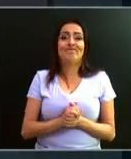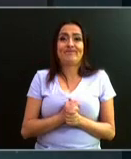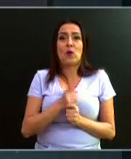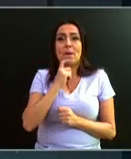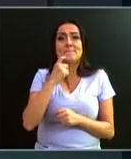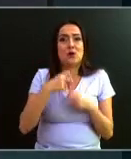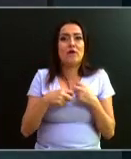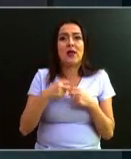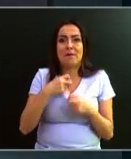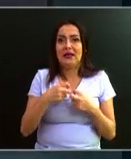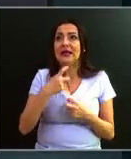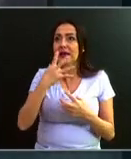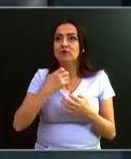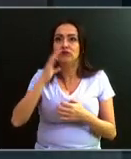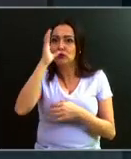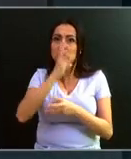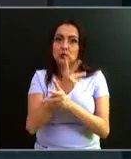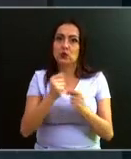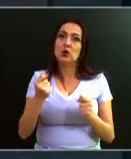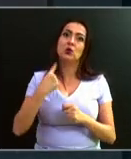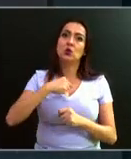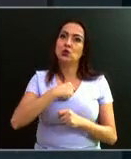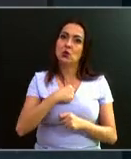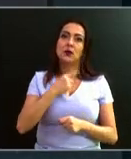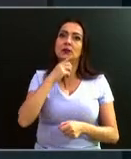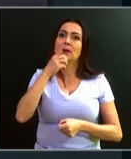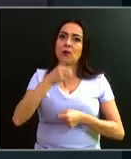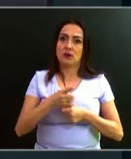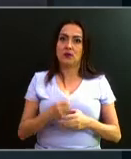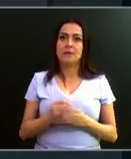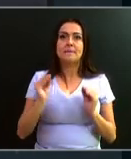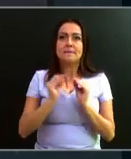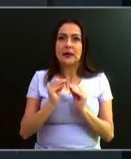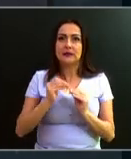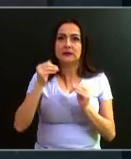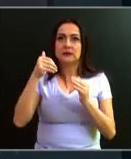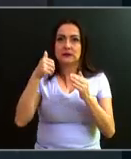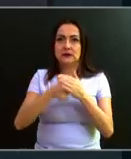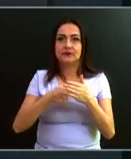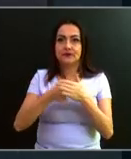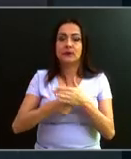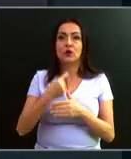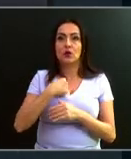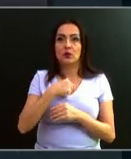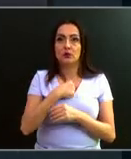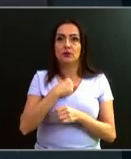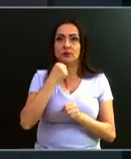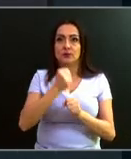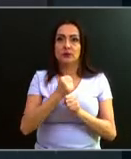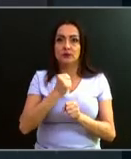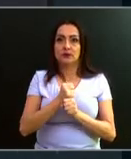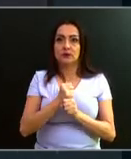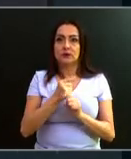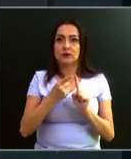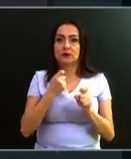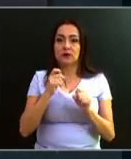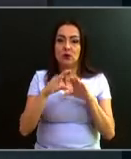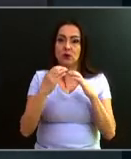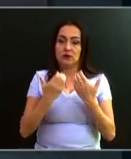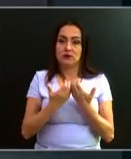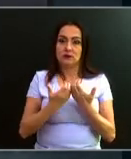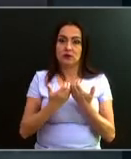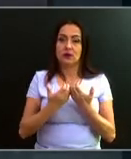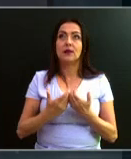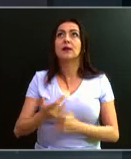buscar soluciones, y desde un principio hemos sido unos diputados que más insistente hemos trabajado desde la Comisión